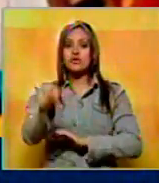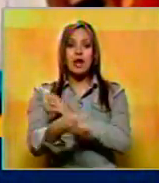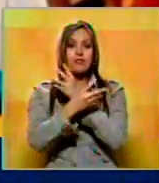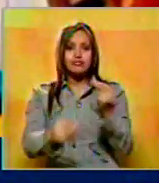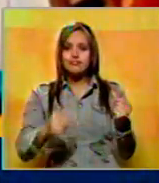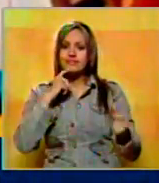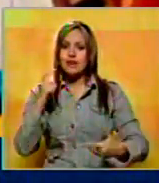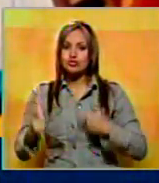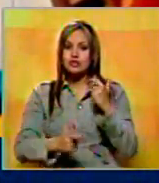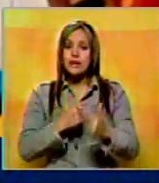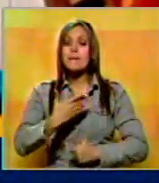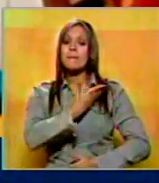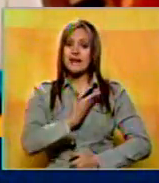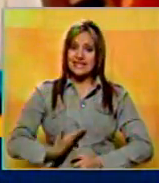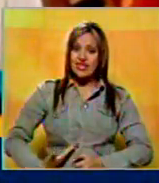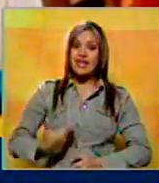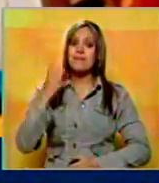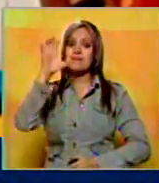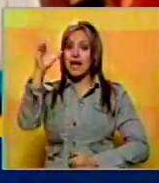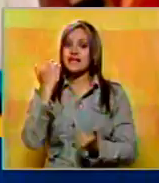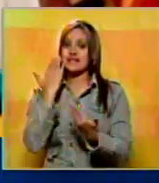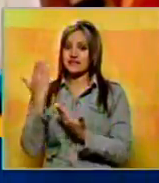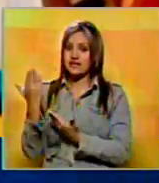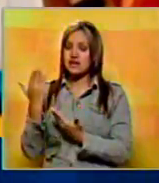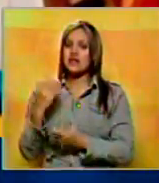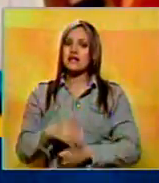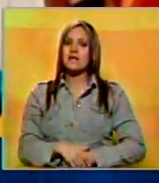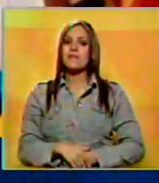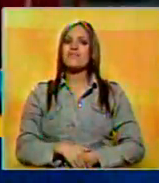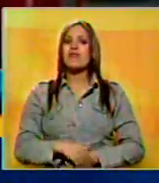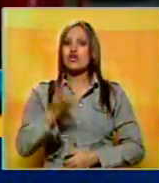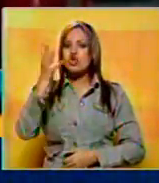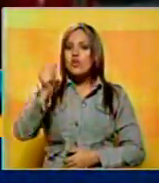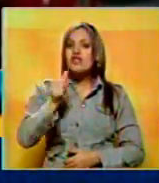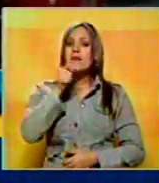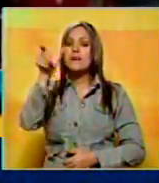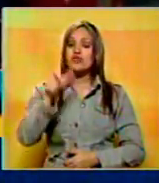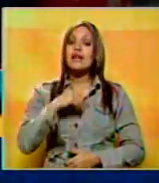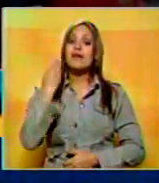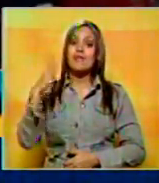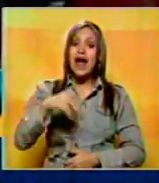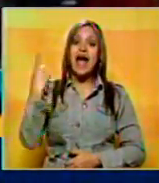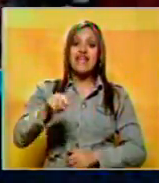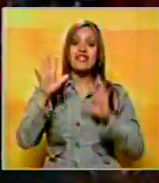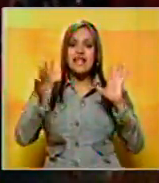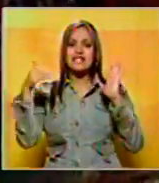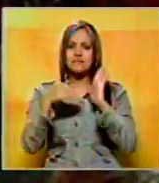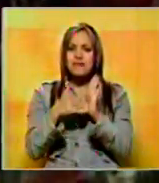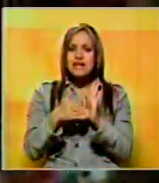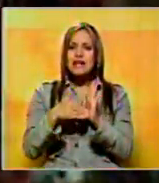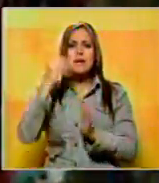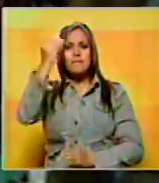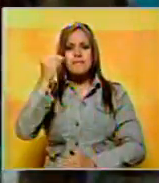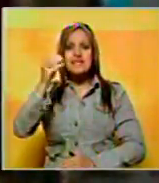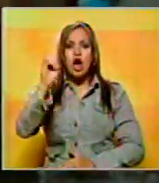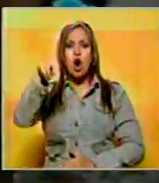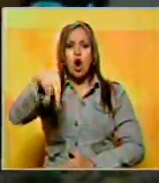desaparecidos. El presidente de ese país, Benigno Aquino, descartó que el número de fallecidos alcance los 10.000, como estimó Naciones Unidas.